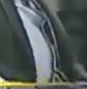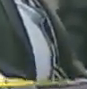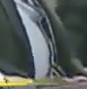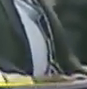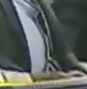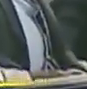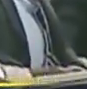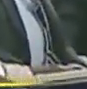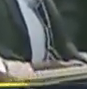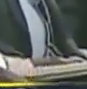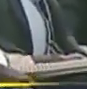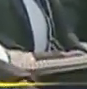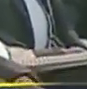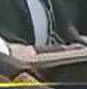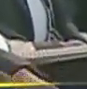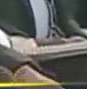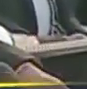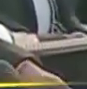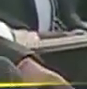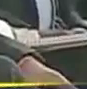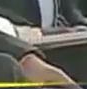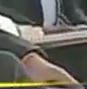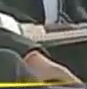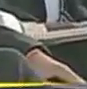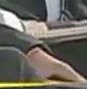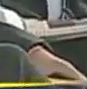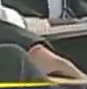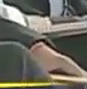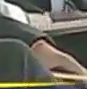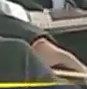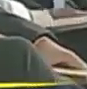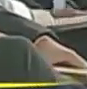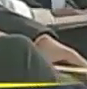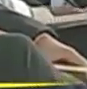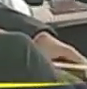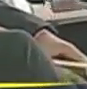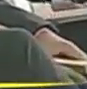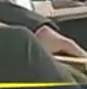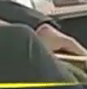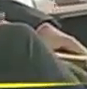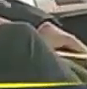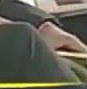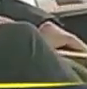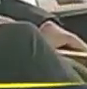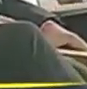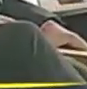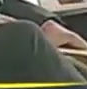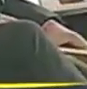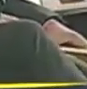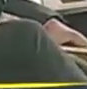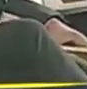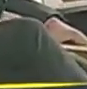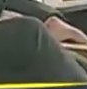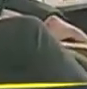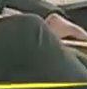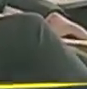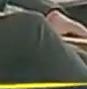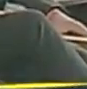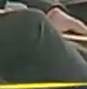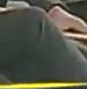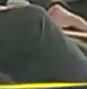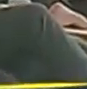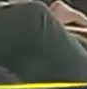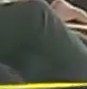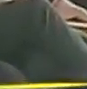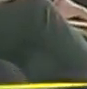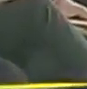petróleo no podíamos, teníamos que buscar divisas por otros lados. Y empezamos entonces a trabajar toda la política de exportaciones. Hoy tengo una